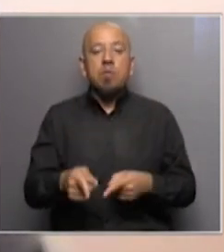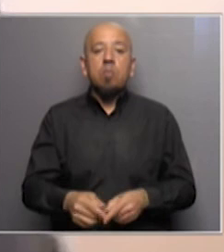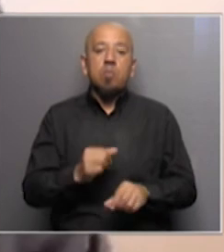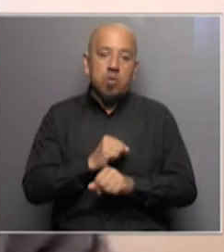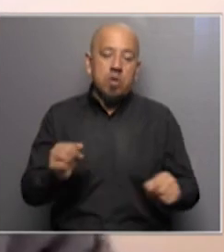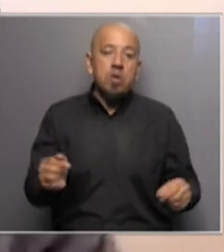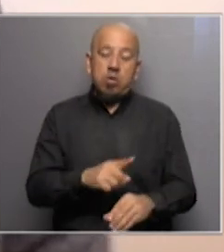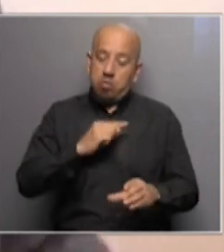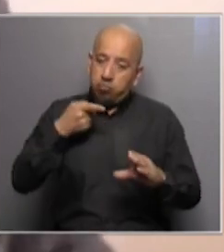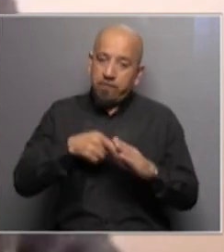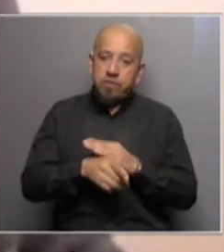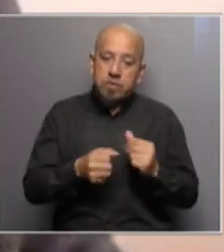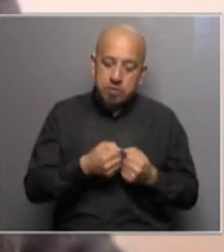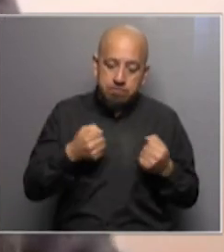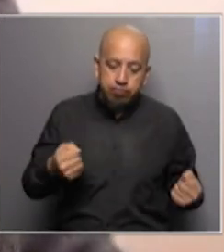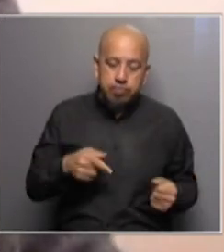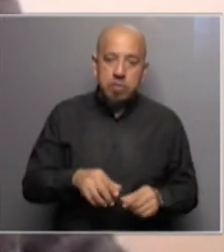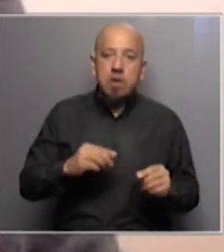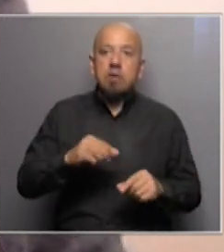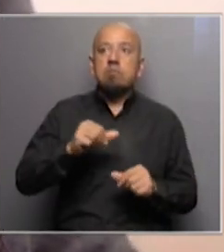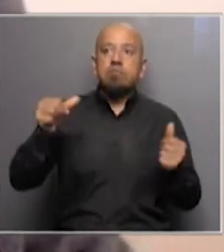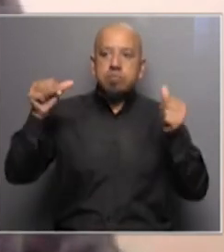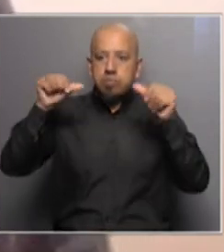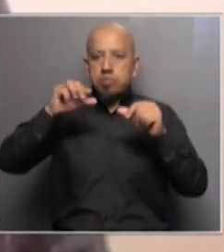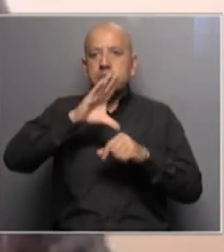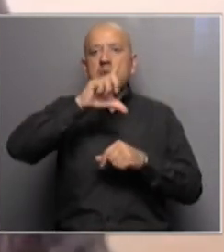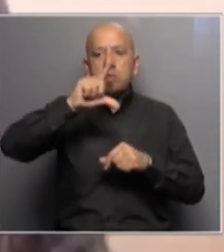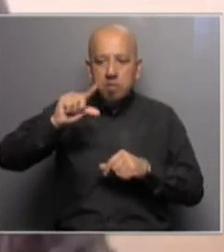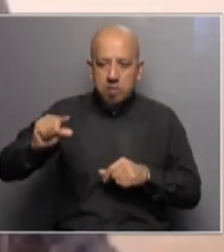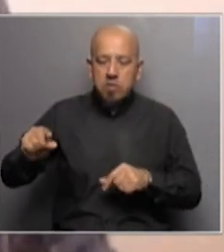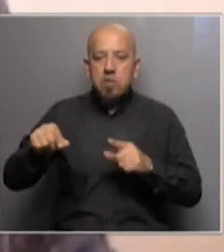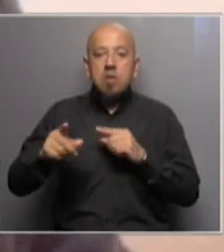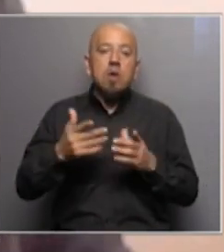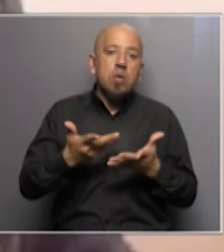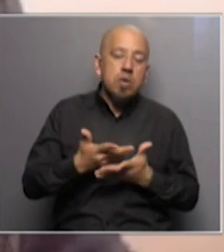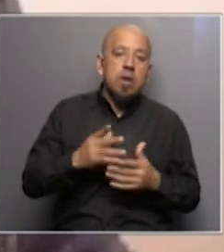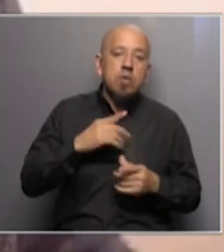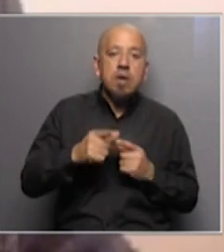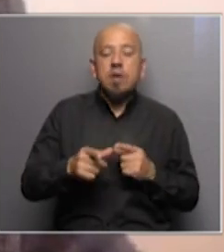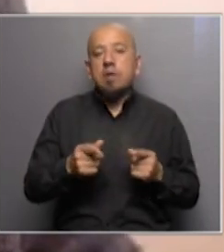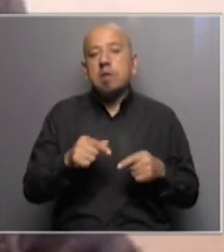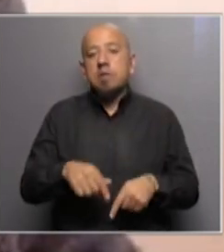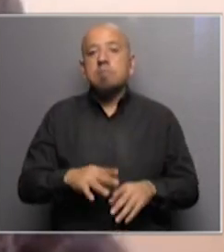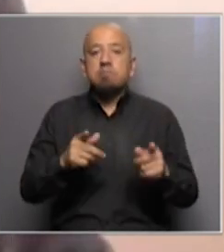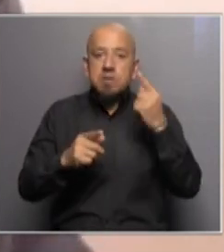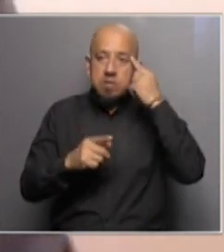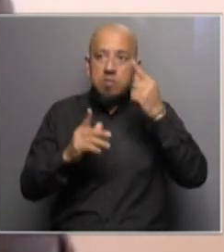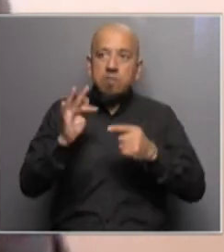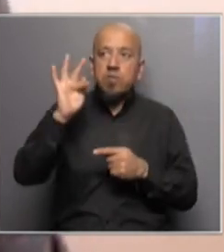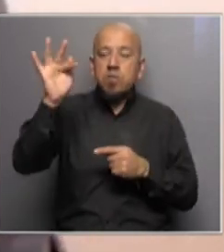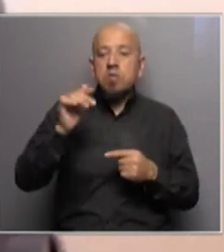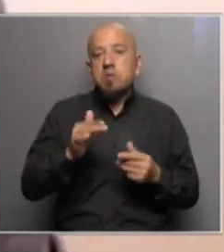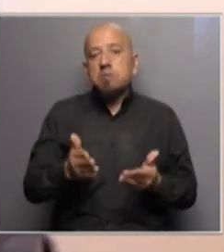a profundizar esta tendencia a la baja, ¿sí? O a revertirla eventualmente. Por ahora lo que tenemos son las proyecciones de